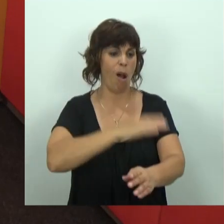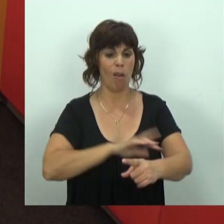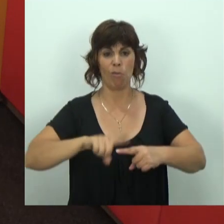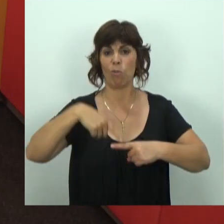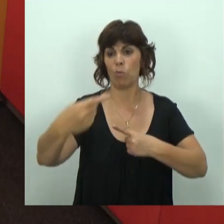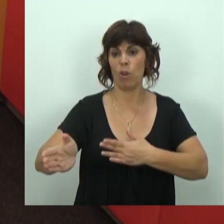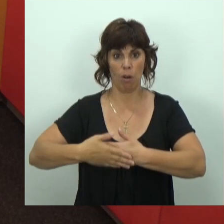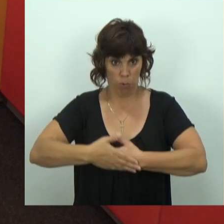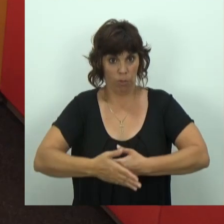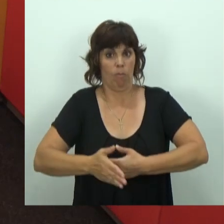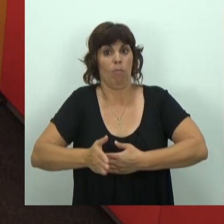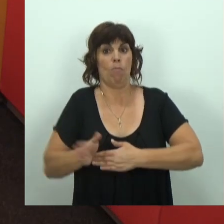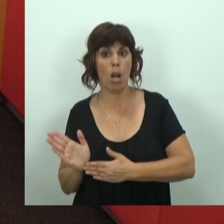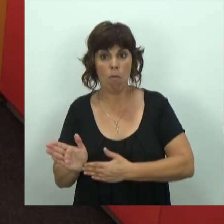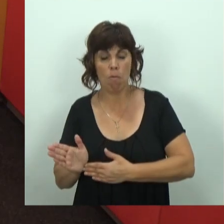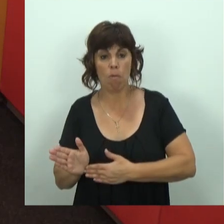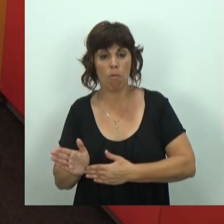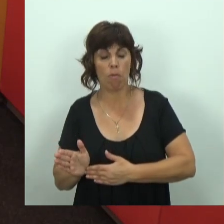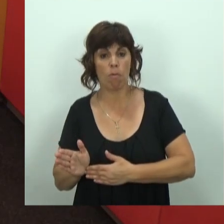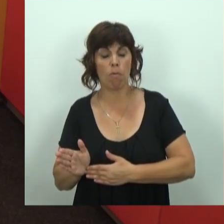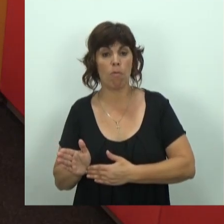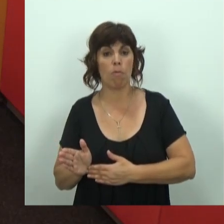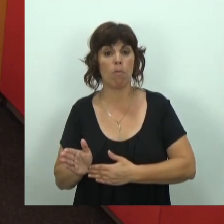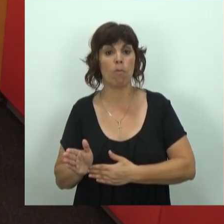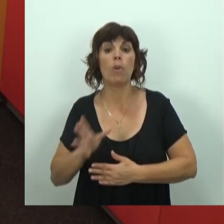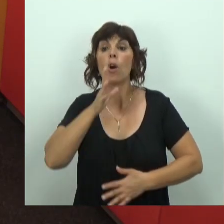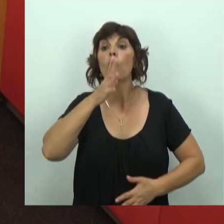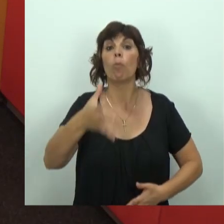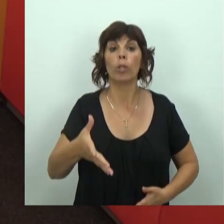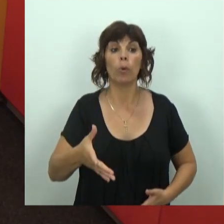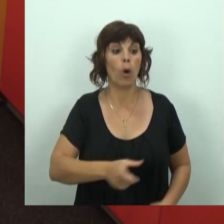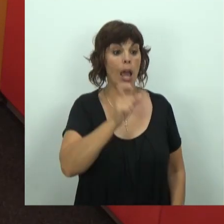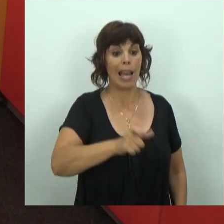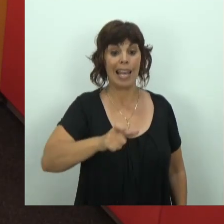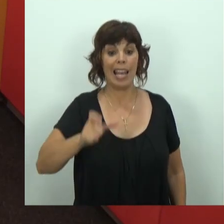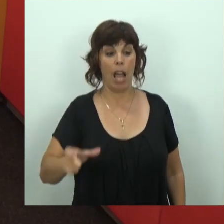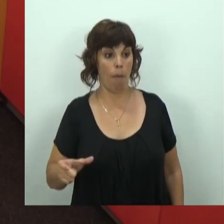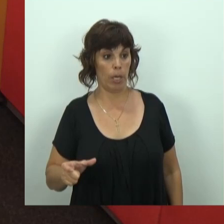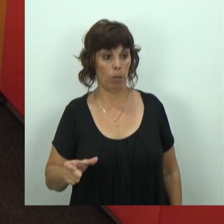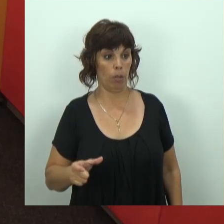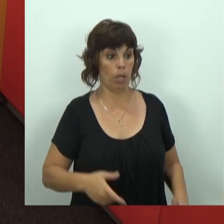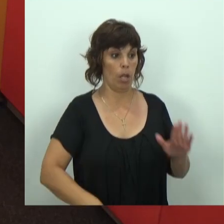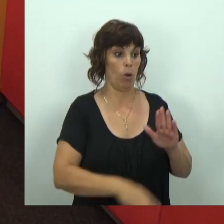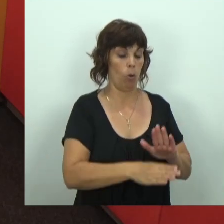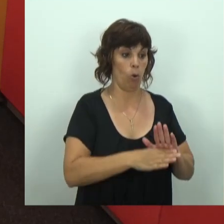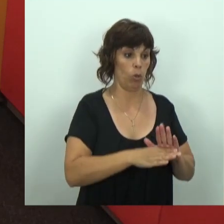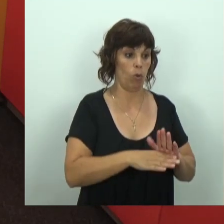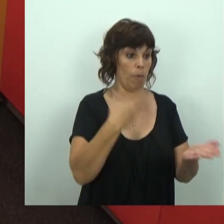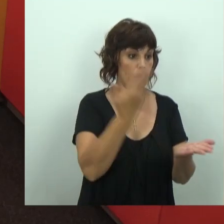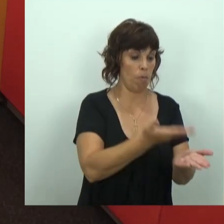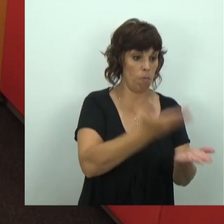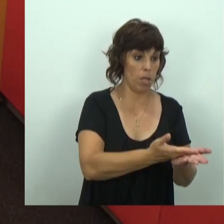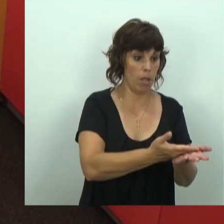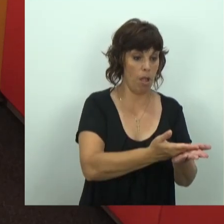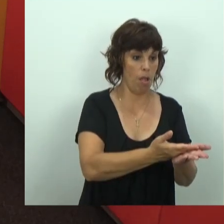Mateo 7, versículo 8. Y ahora oye esto. Porque todo aquel que constantemente pide,